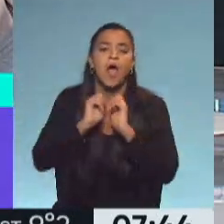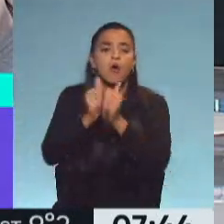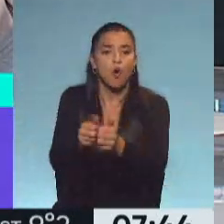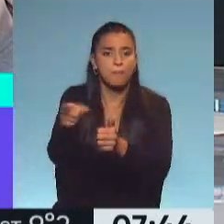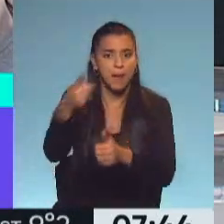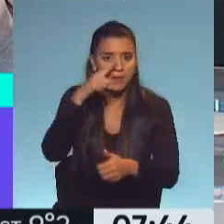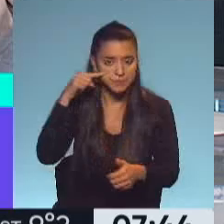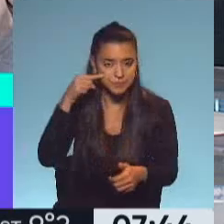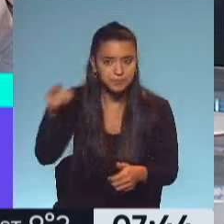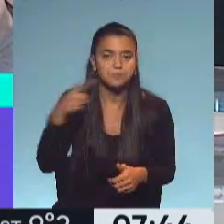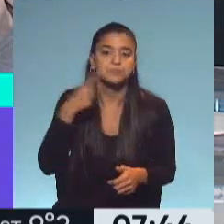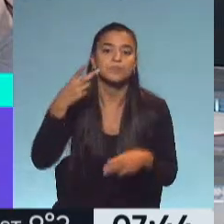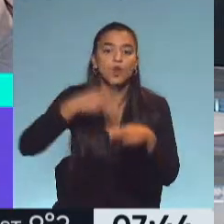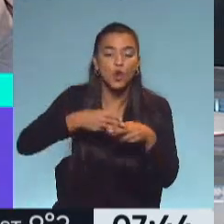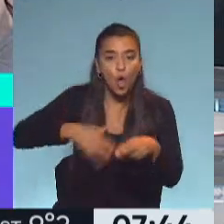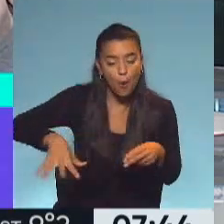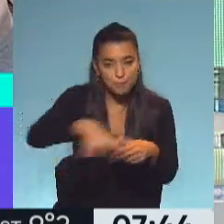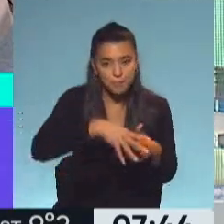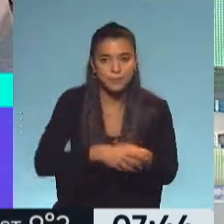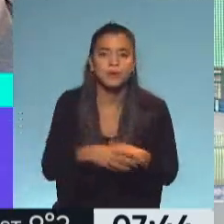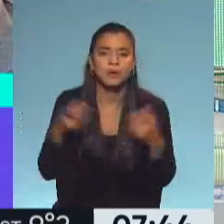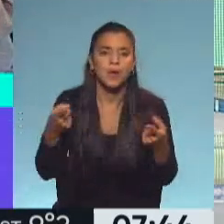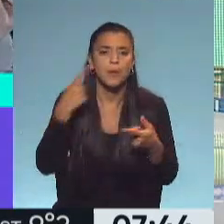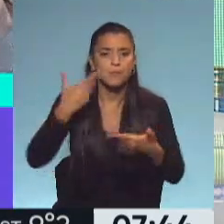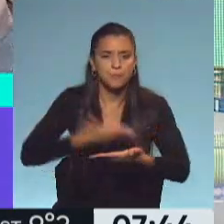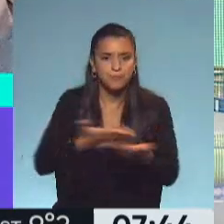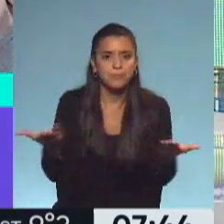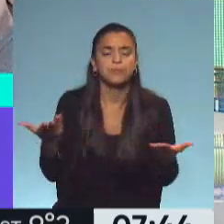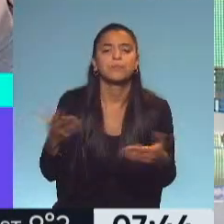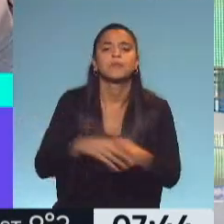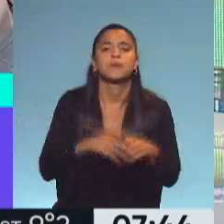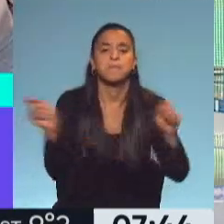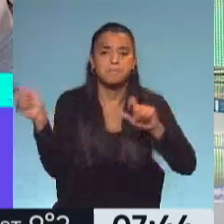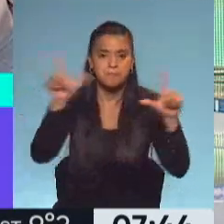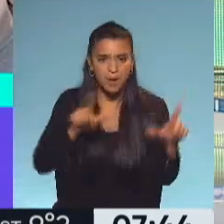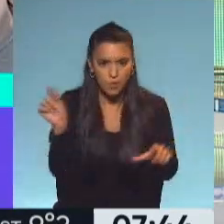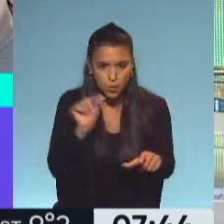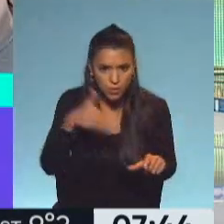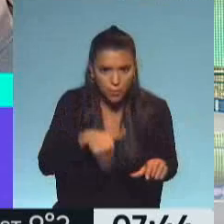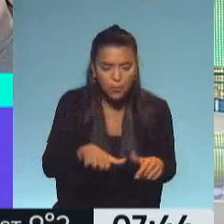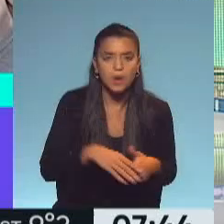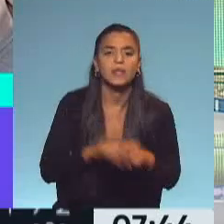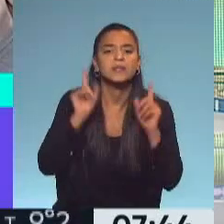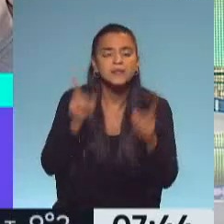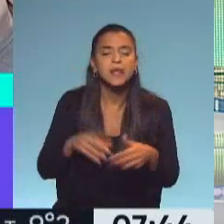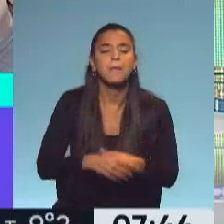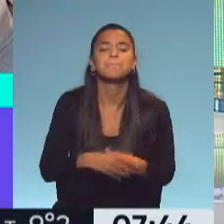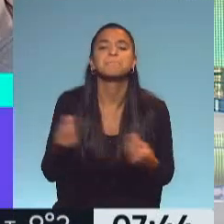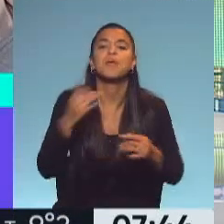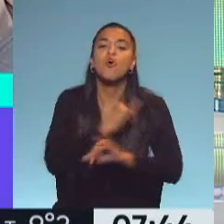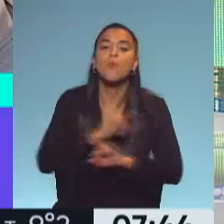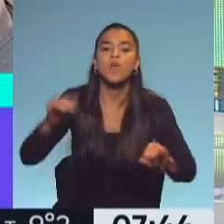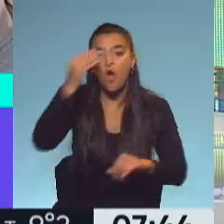Alberto Fernández allí en Roma. Vamos a compartir con ustedes las imágenes en un ratito nada más, también el comunicado oficial respecto a lo que ha